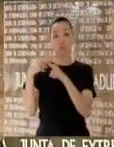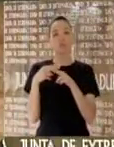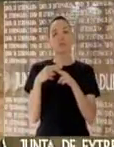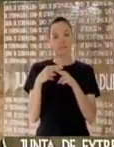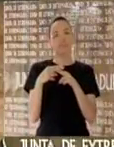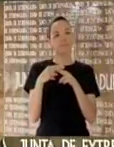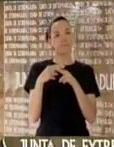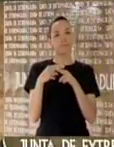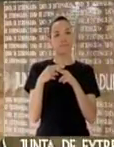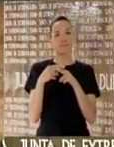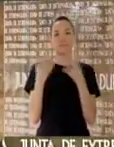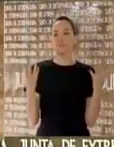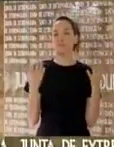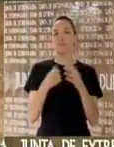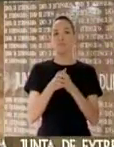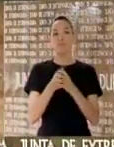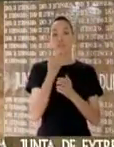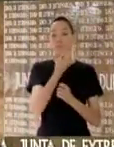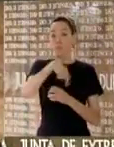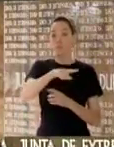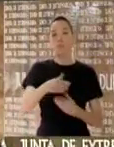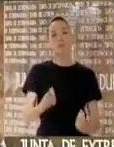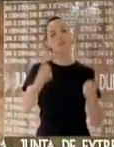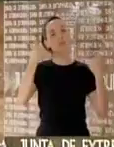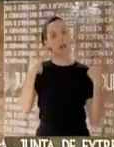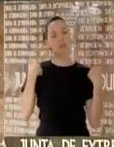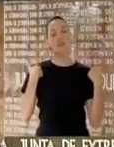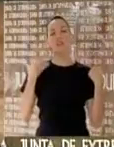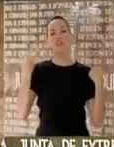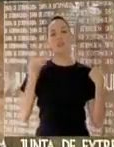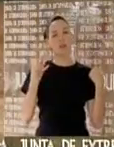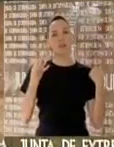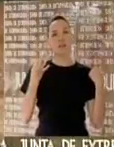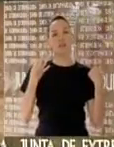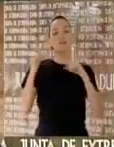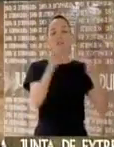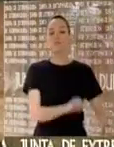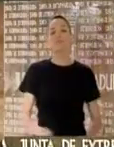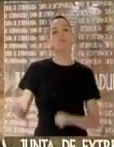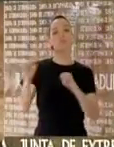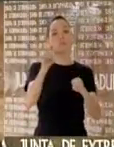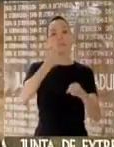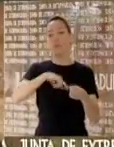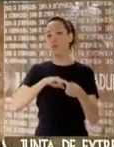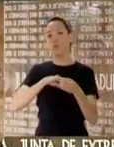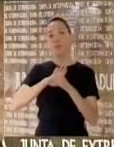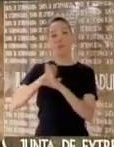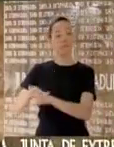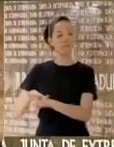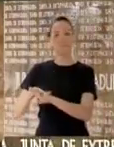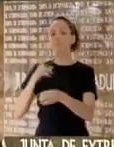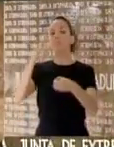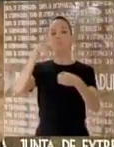a los que tienen en sus manos la defensa de algo de lo que nosotros formamos parte, que es